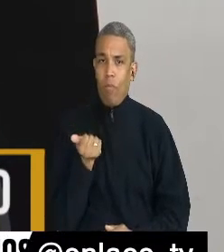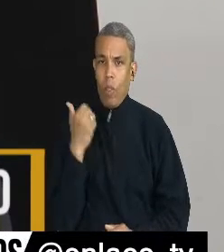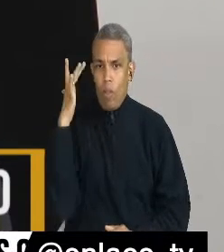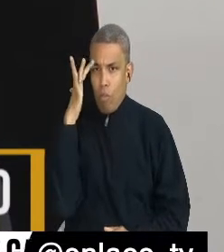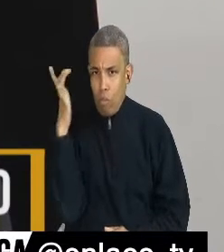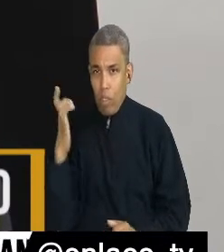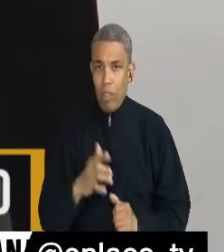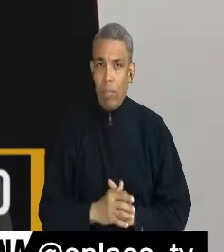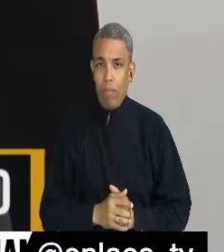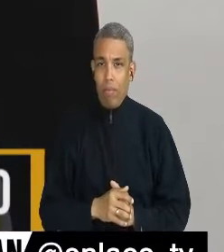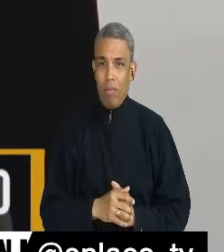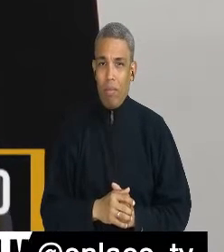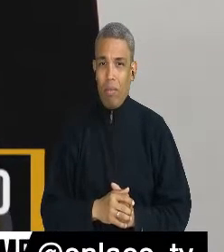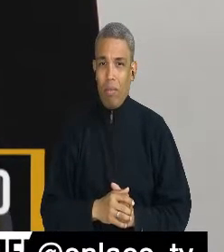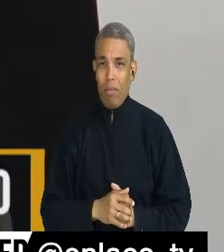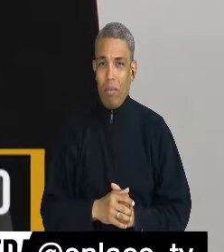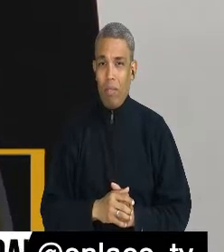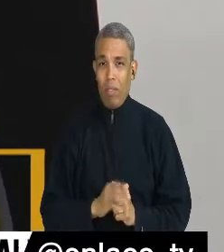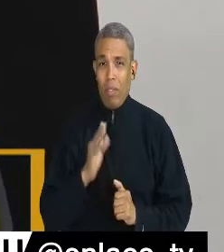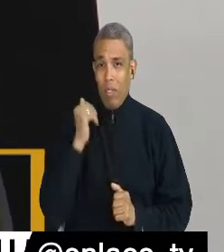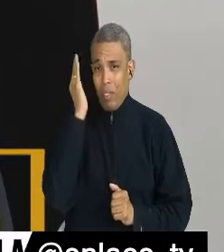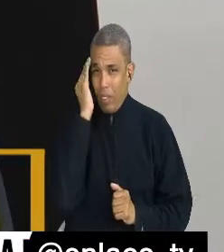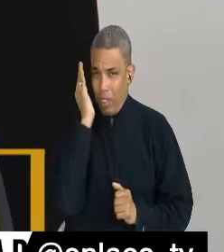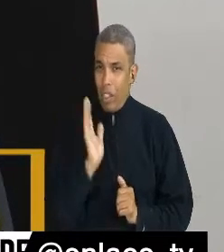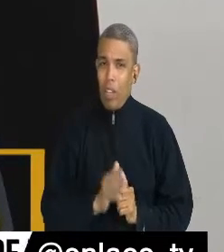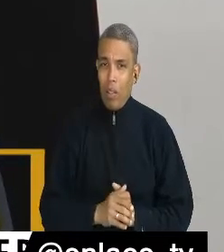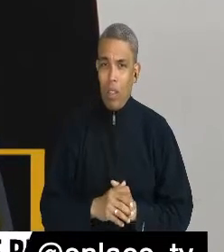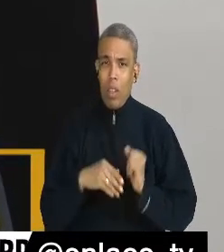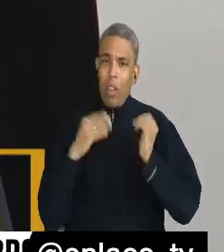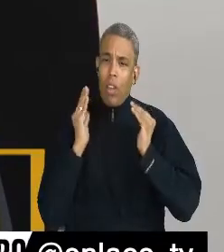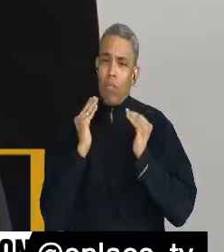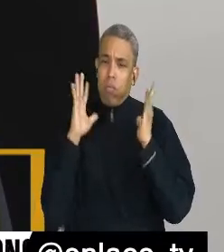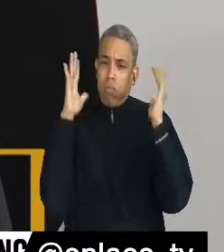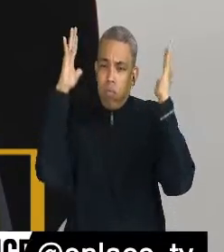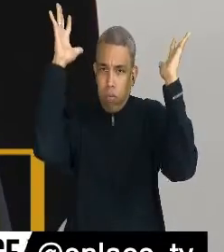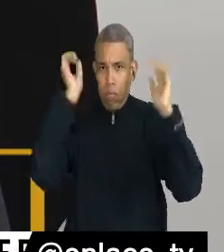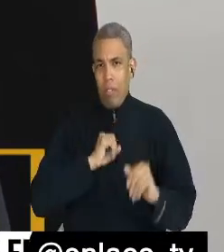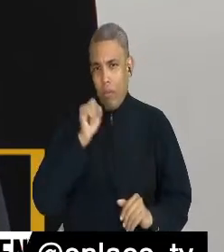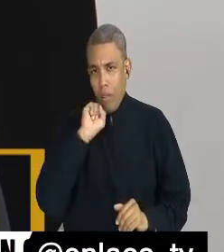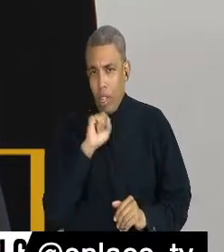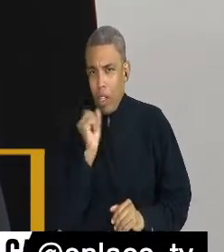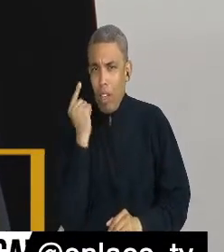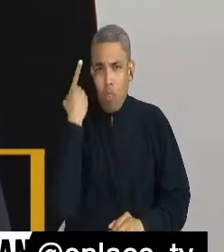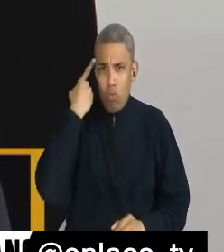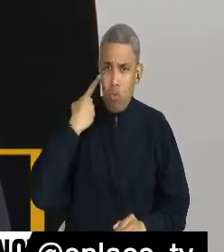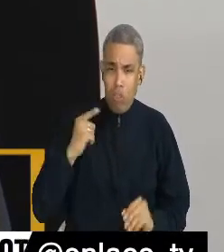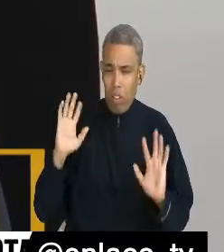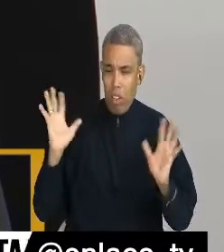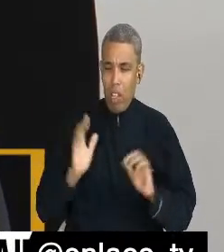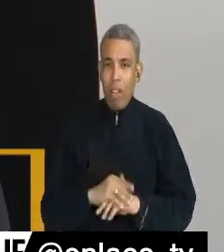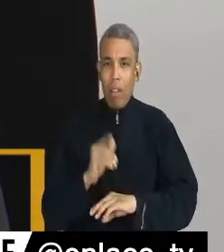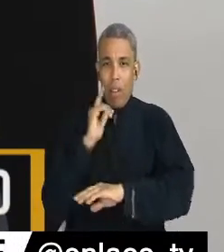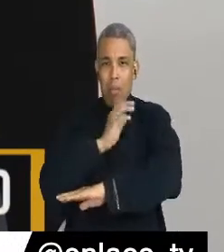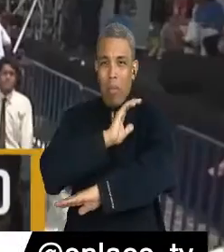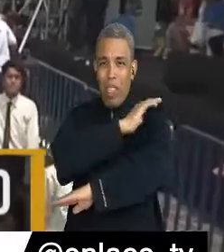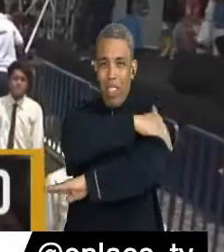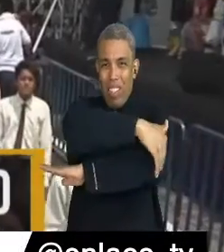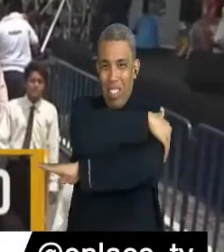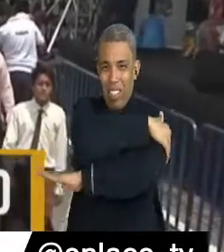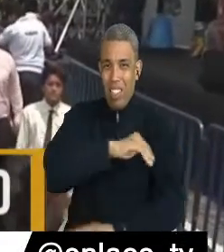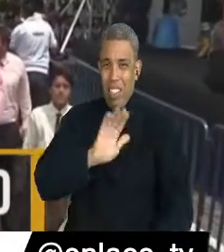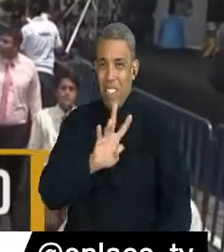sabemos que es una vez al año el cumpleaños de barrancabermeja entonces que va a ser en la calle 52 se